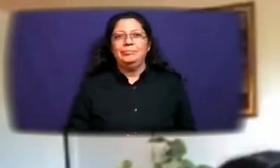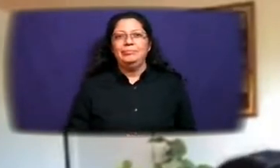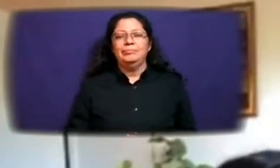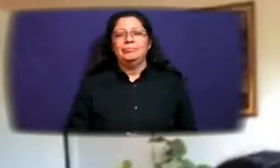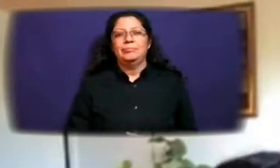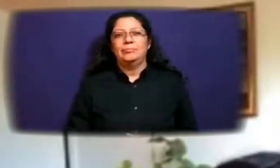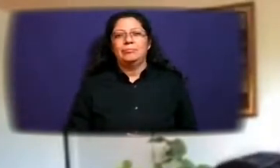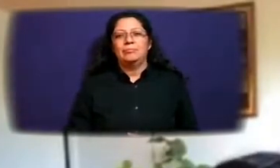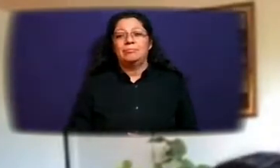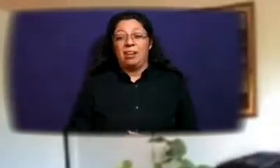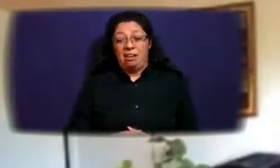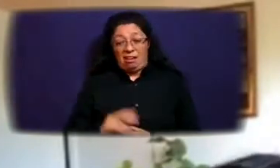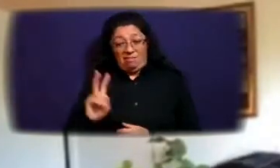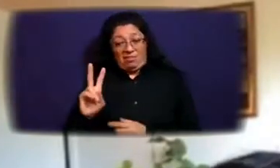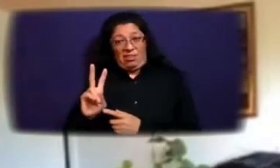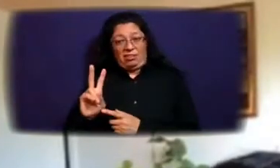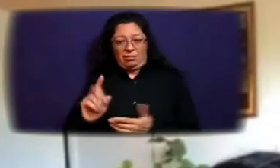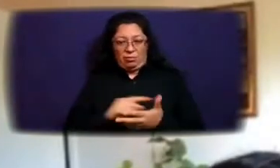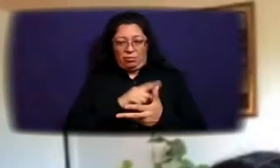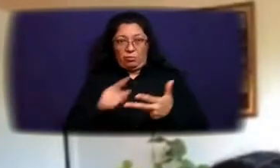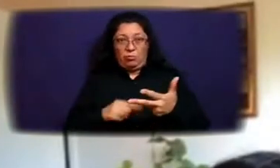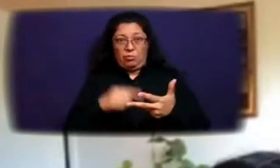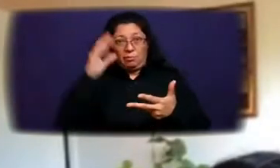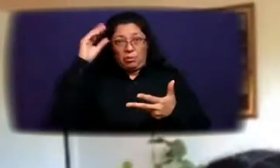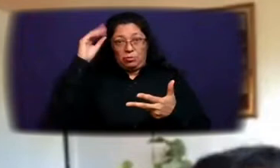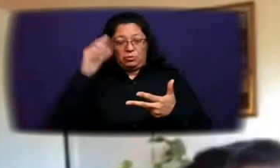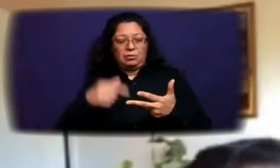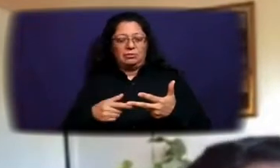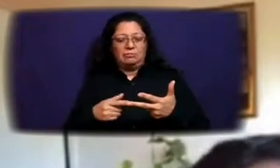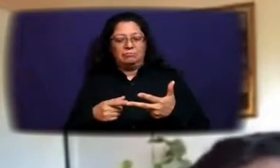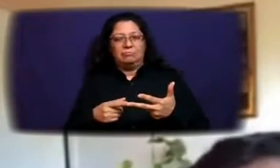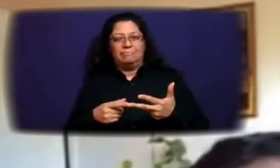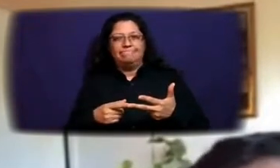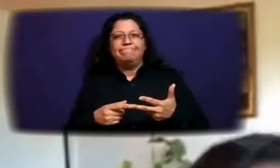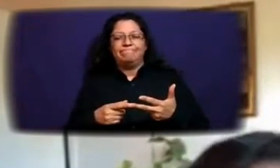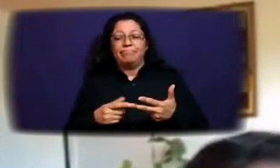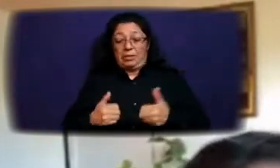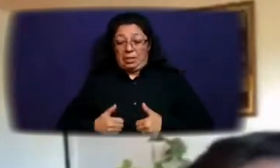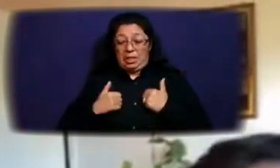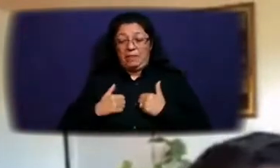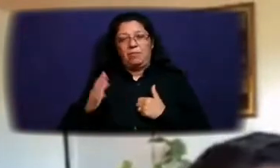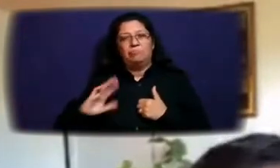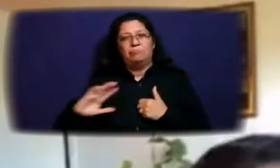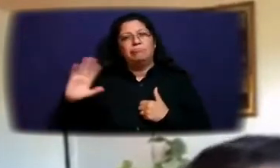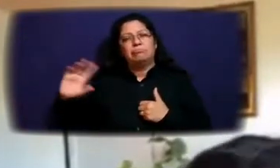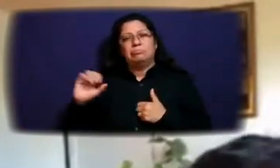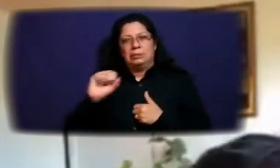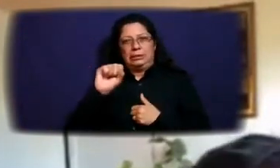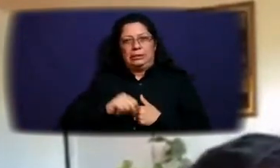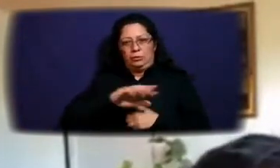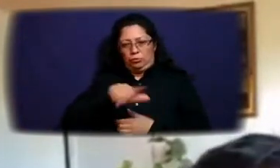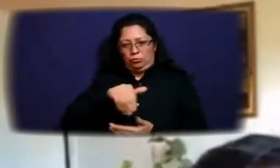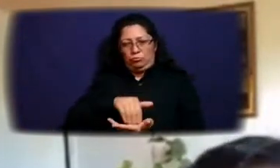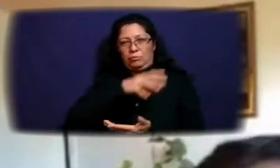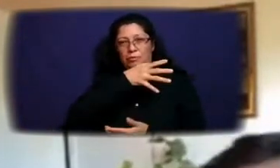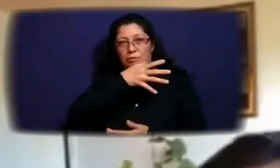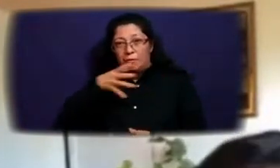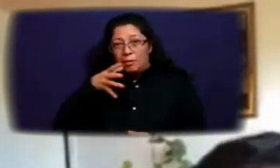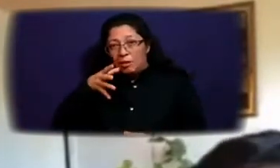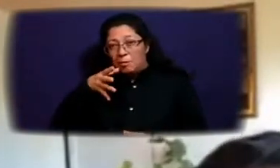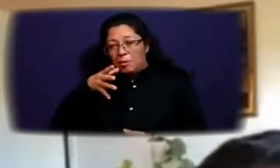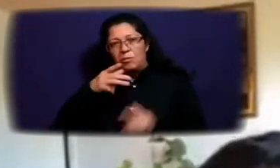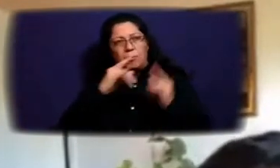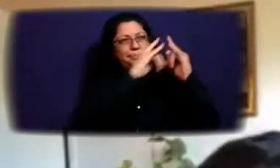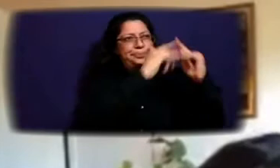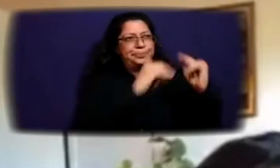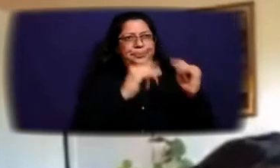B y sus tres niños antes vivían en el South Central Farm, en un